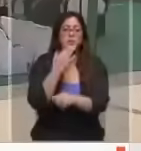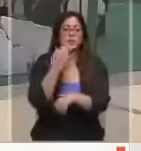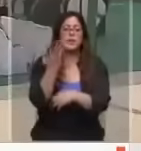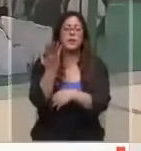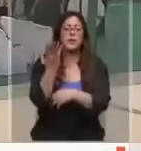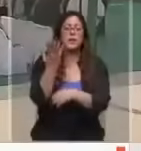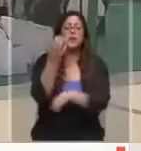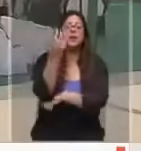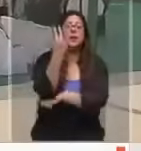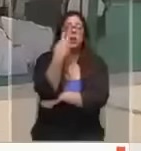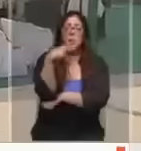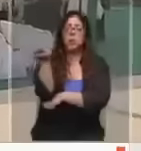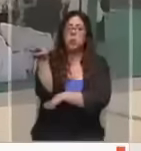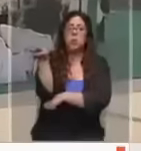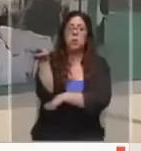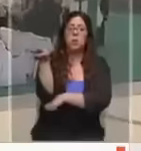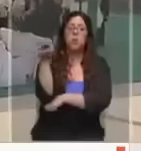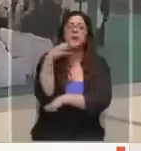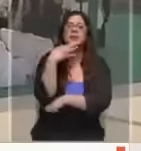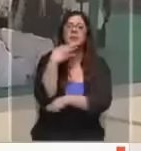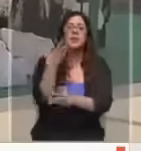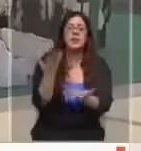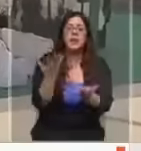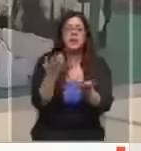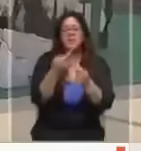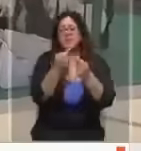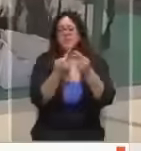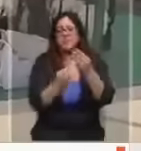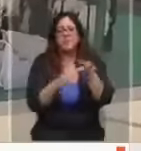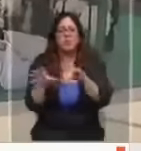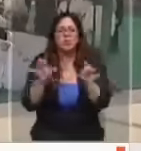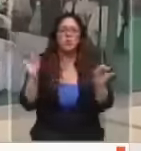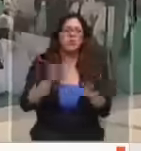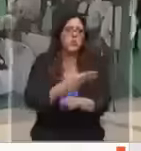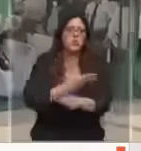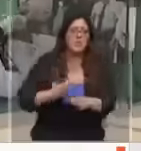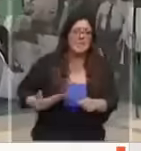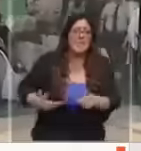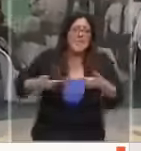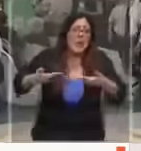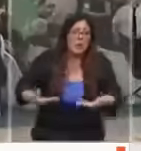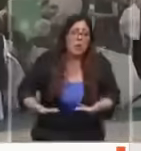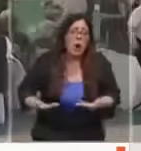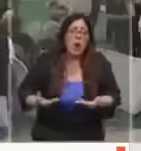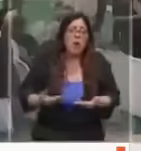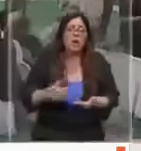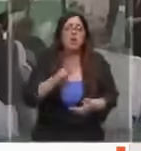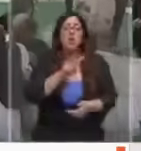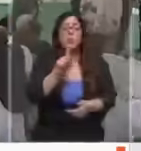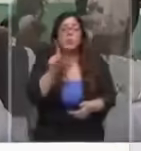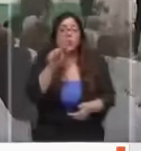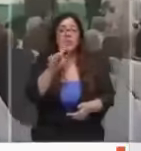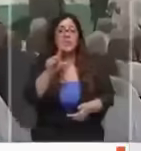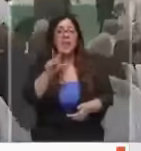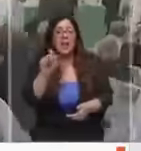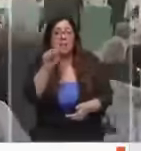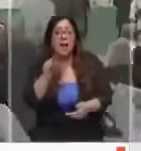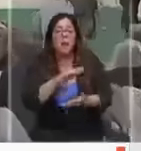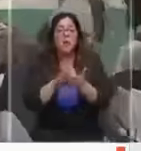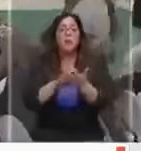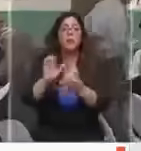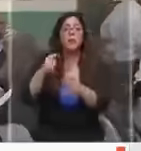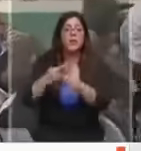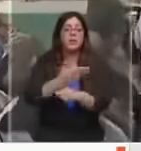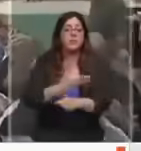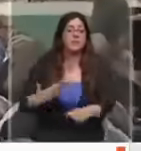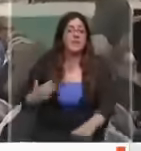féretro, la cantidad de salvas que tiene que hacer es distinto si es un presidente en ejercicio, por ejemplo, ahí son 21 salvas. Mira. Cuando es un expresidente de la República son